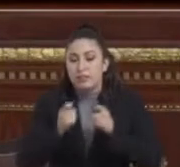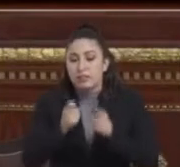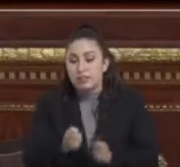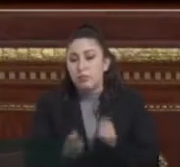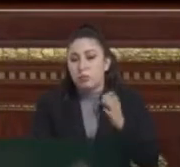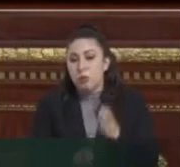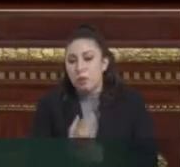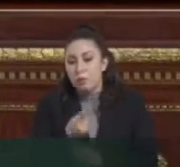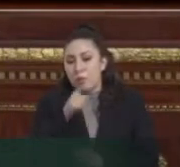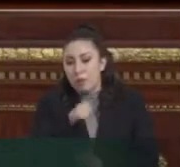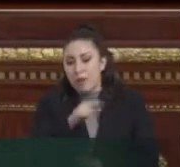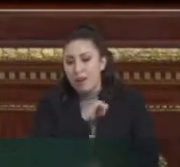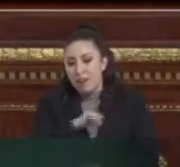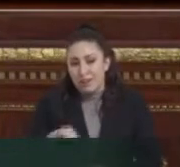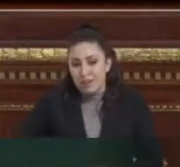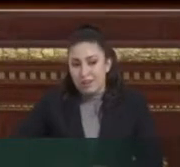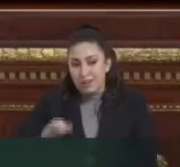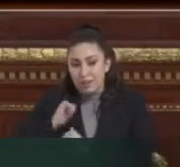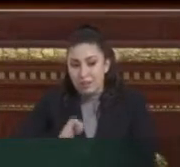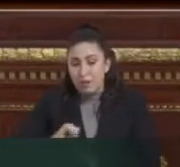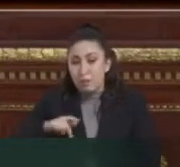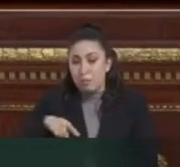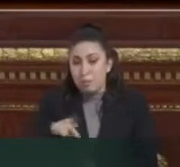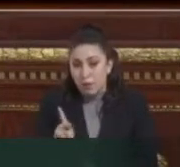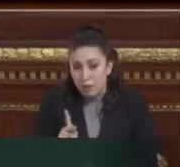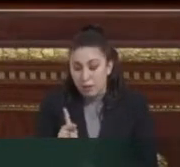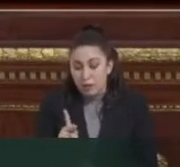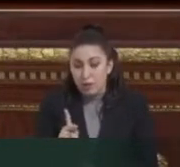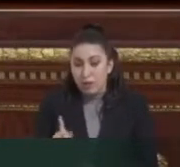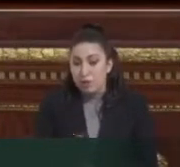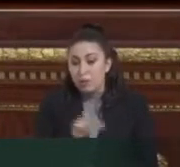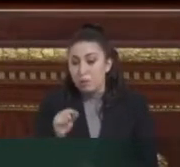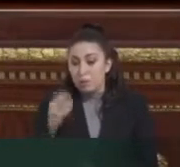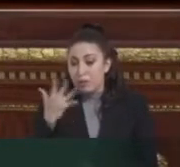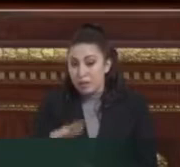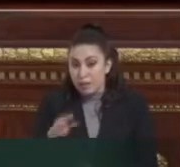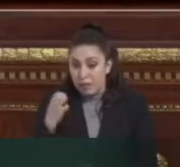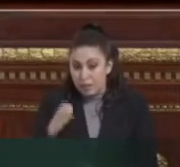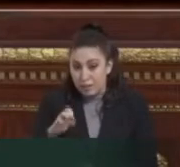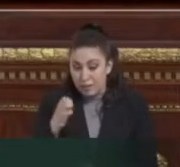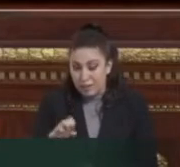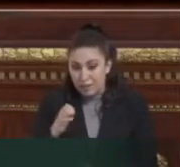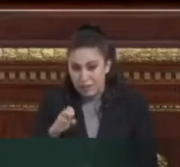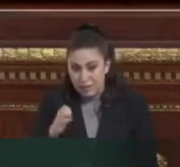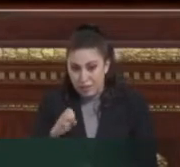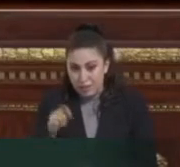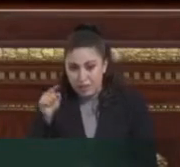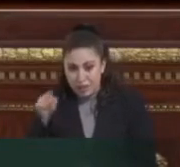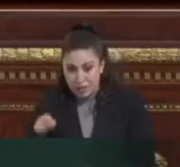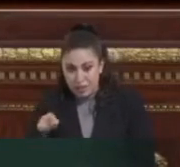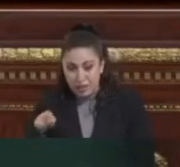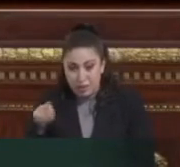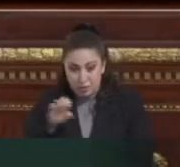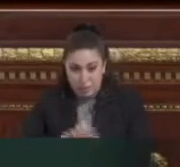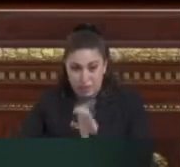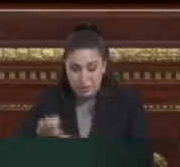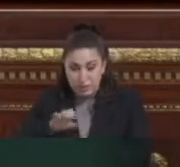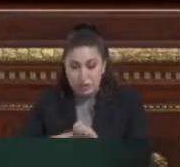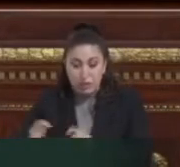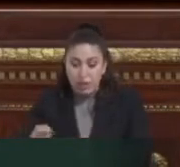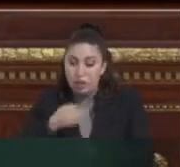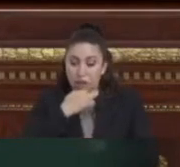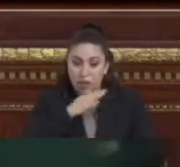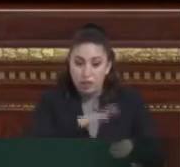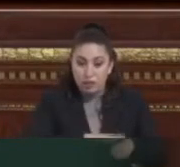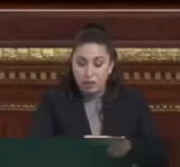El Congreso de la Ciudad de México exhortó a la titular de la Alcaldía en Álvaro Obregón a que remita un informe sobre la ejecución de los proyectos con recursos